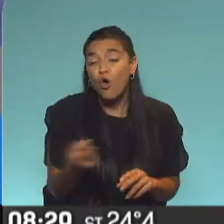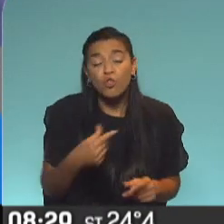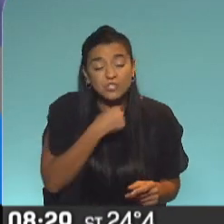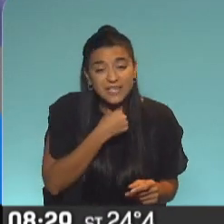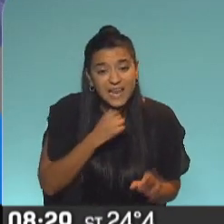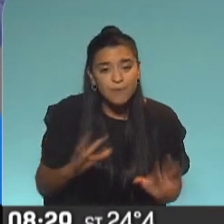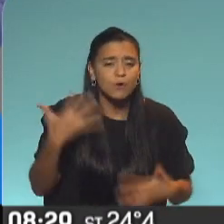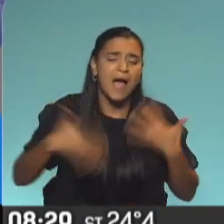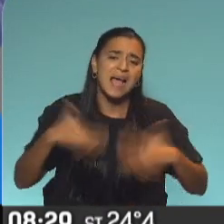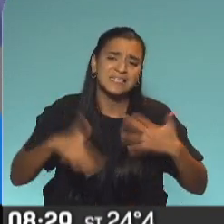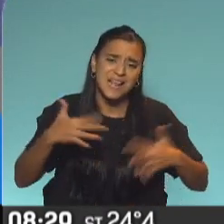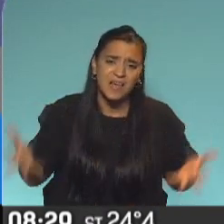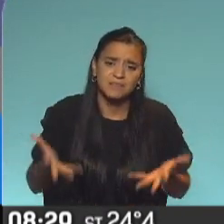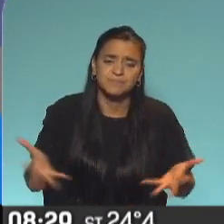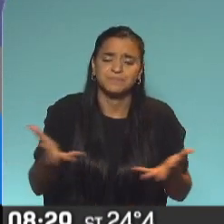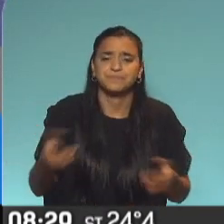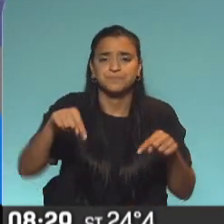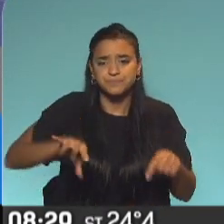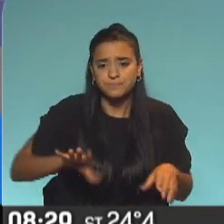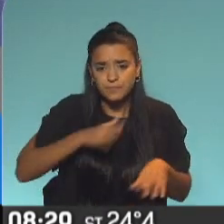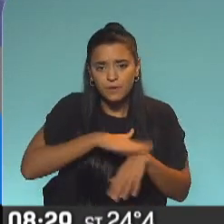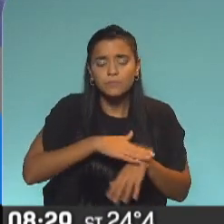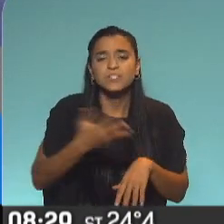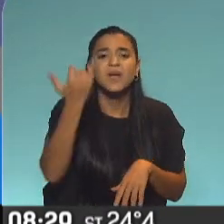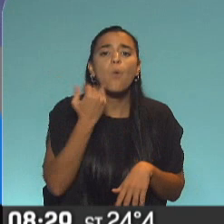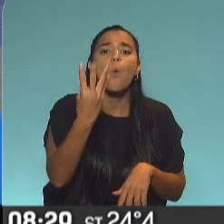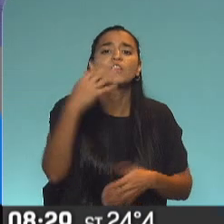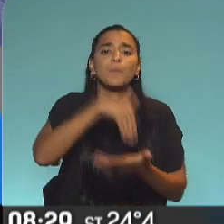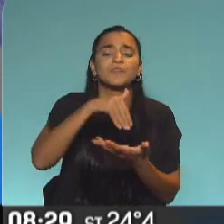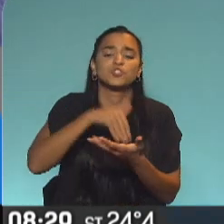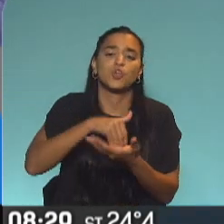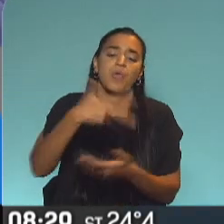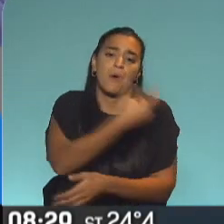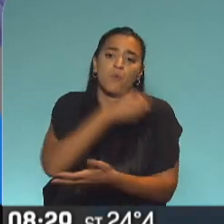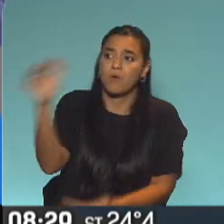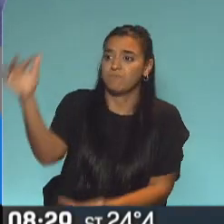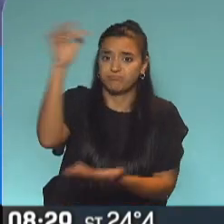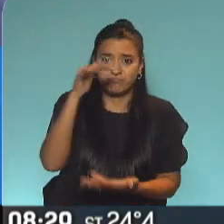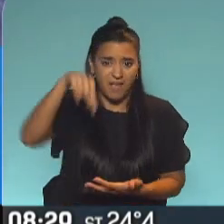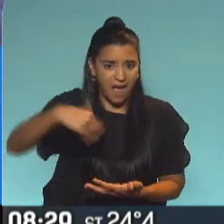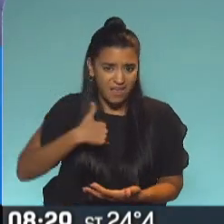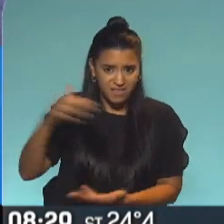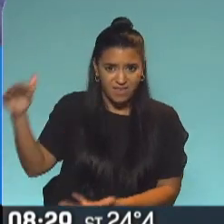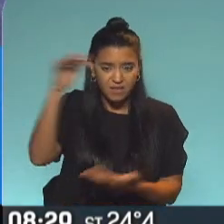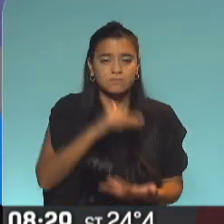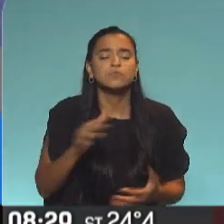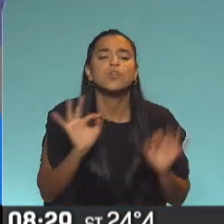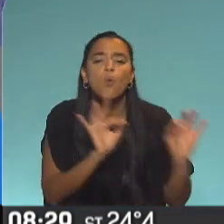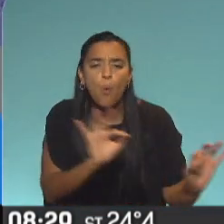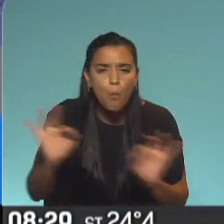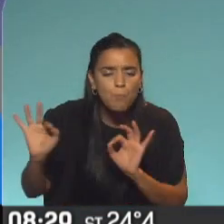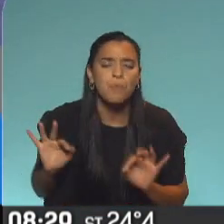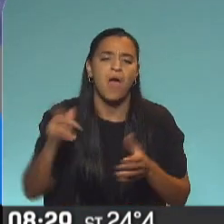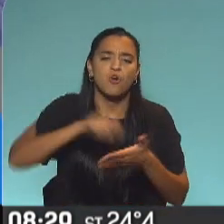se pueda acelerar. En este momento ya tenemos 4 millones de vacunas llegadas al país, que se vayan cumpliendo